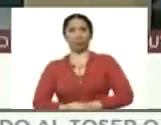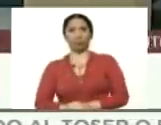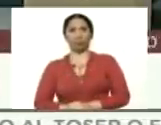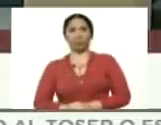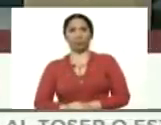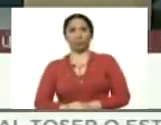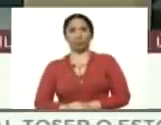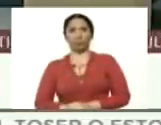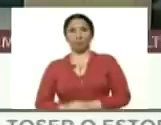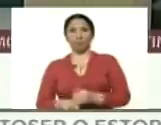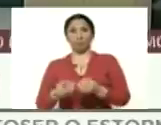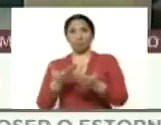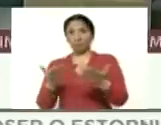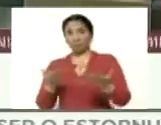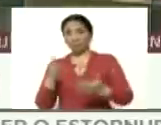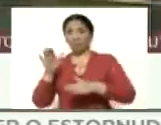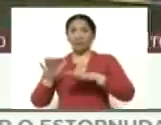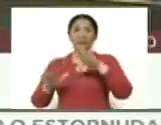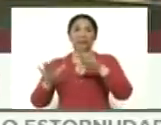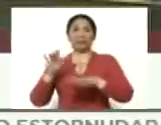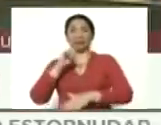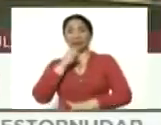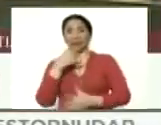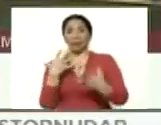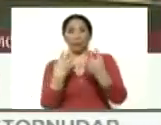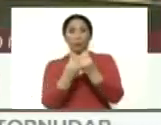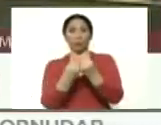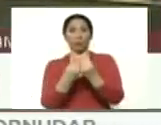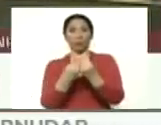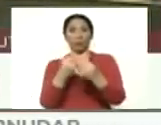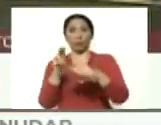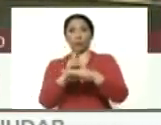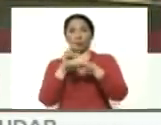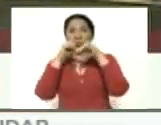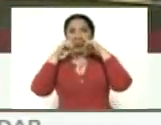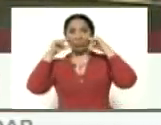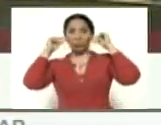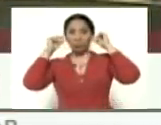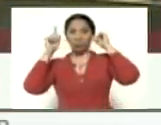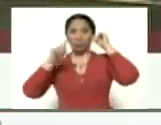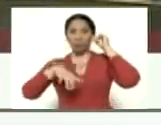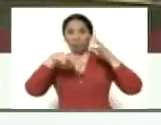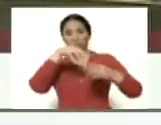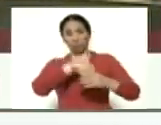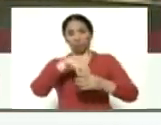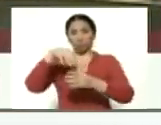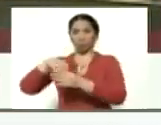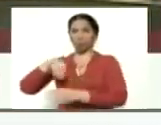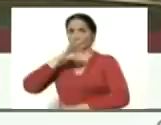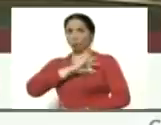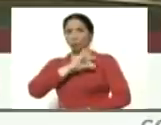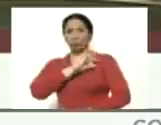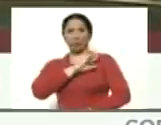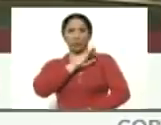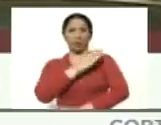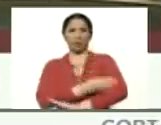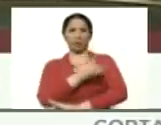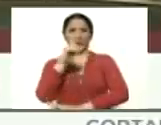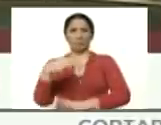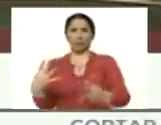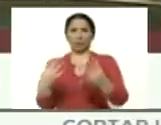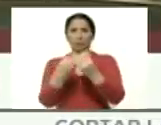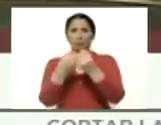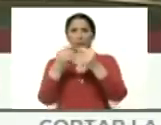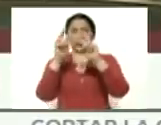Eso quizás sea la clave, junto con el uso del tapabocas, junto con la cuarentena social y radical, junto con el